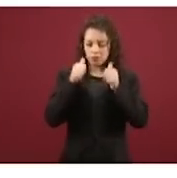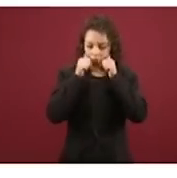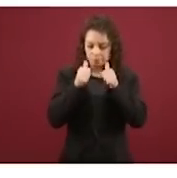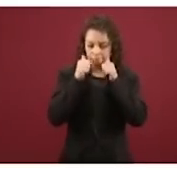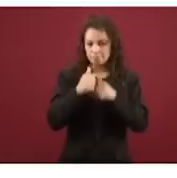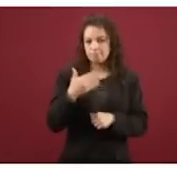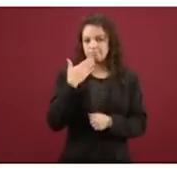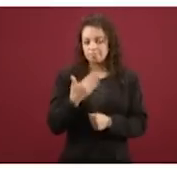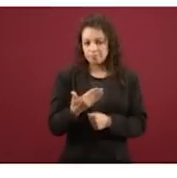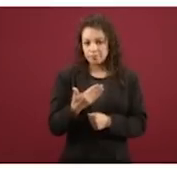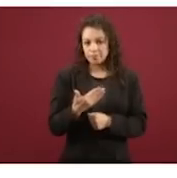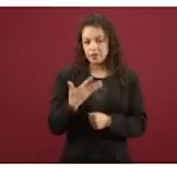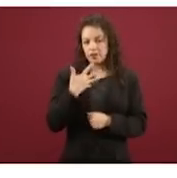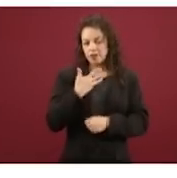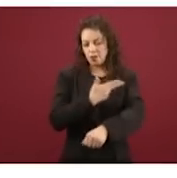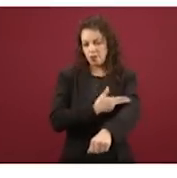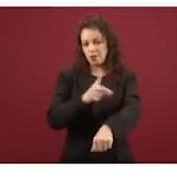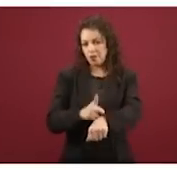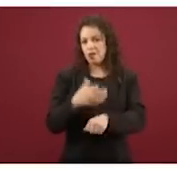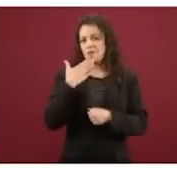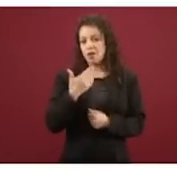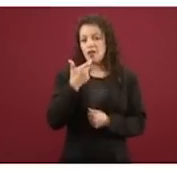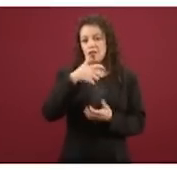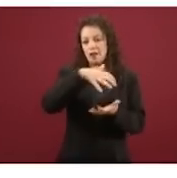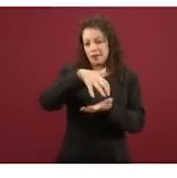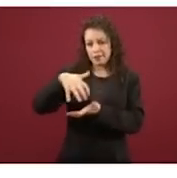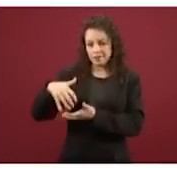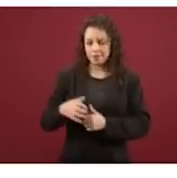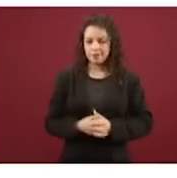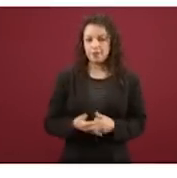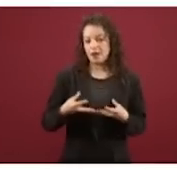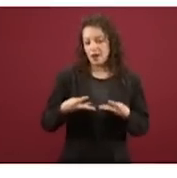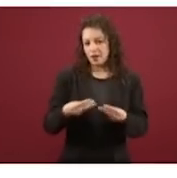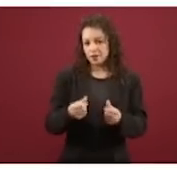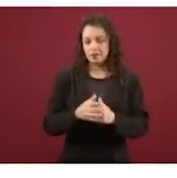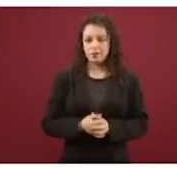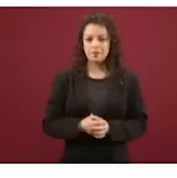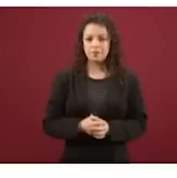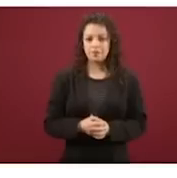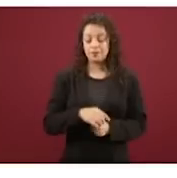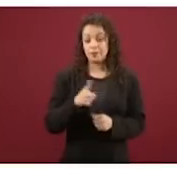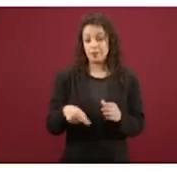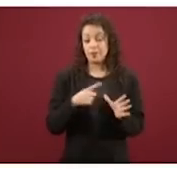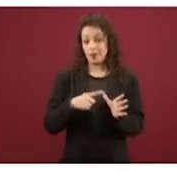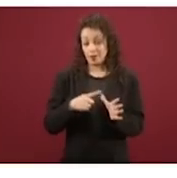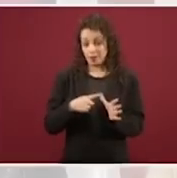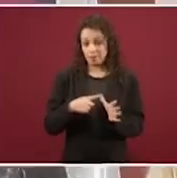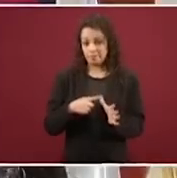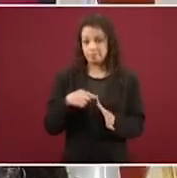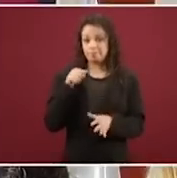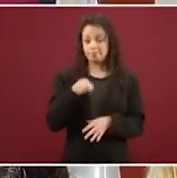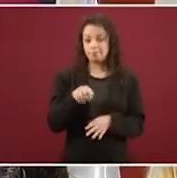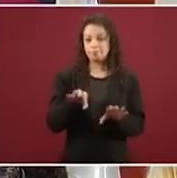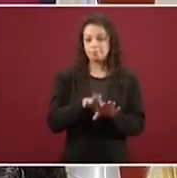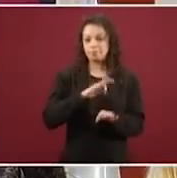manejen con honestidad los recursos. En quinto lugar, con estas acciones impulsamos,